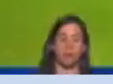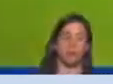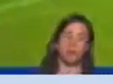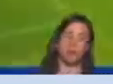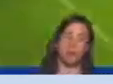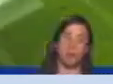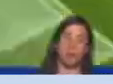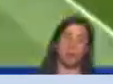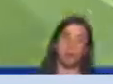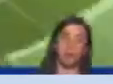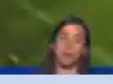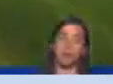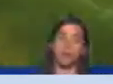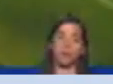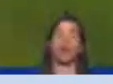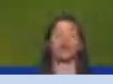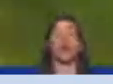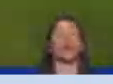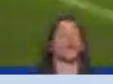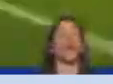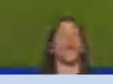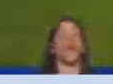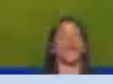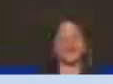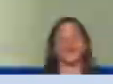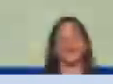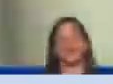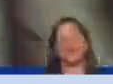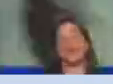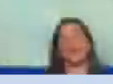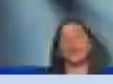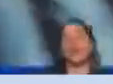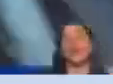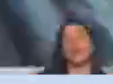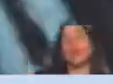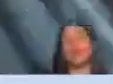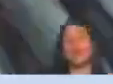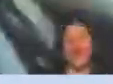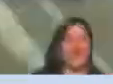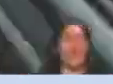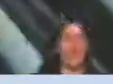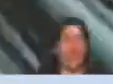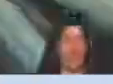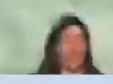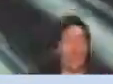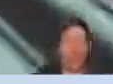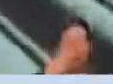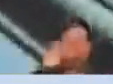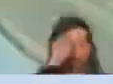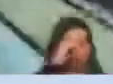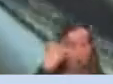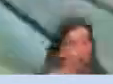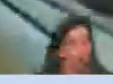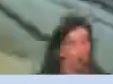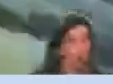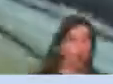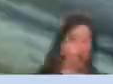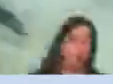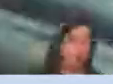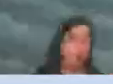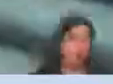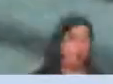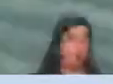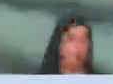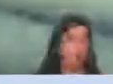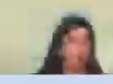respecto a la división de poderes que marca nuestra Constitución. Debería adoptar el Poder Ejecutivo. Así